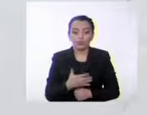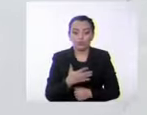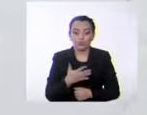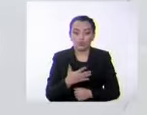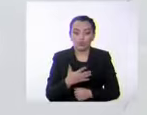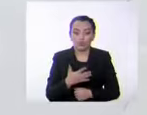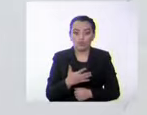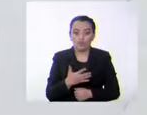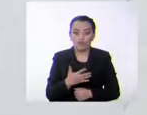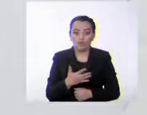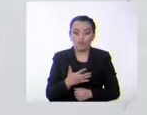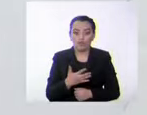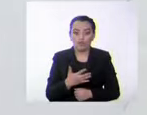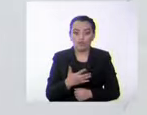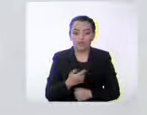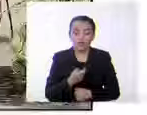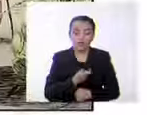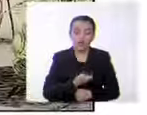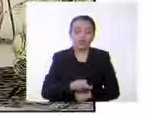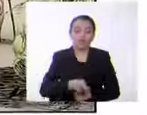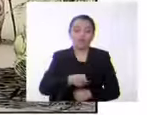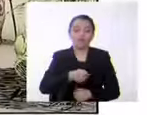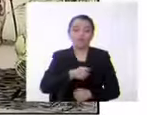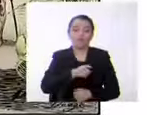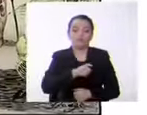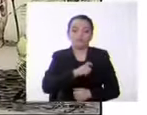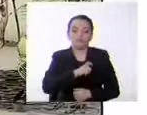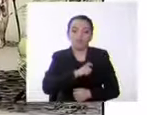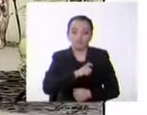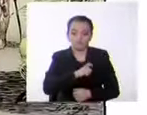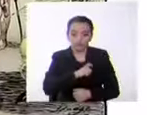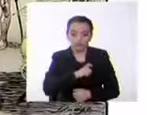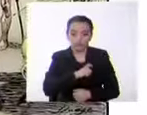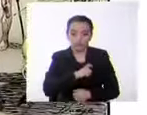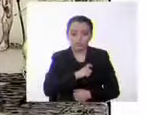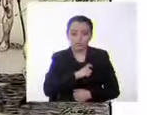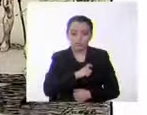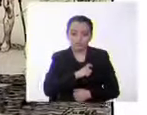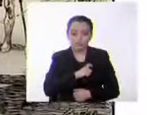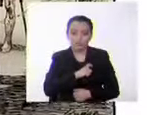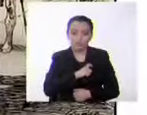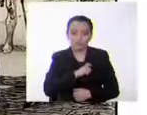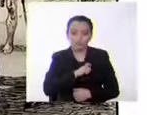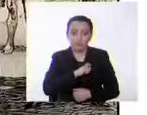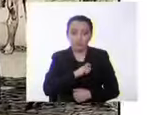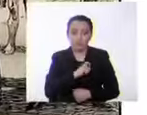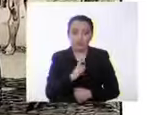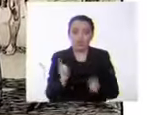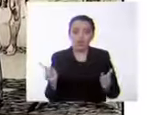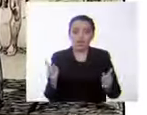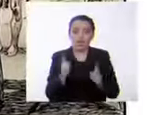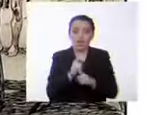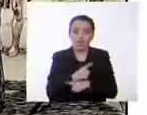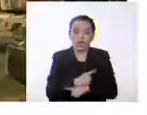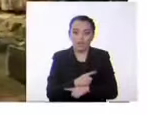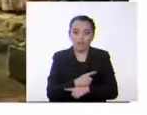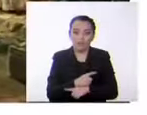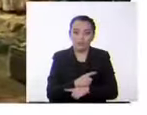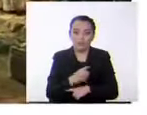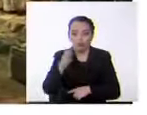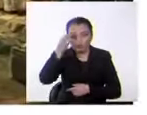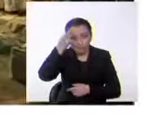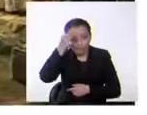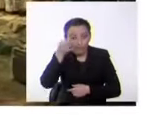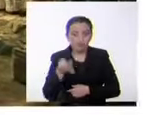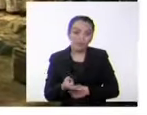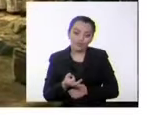españoles hacían una doble conquista. Al mismo tiempo que conquistaban las tierras, también conquistaba la religión y les imponían, en este